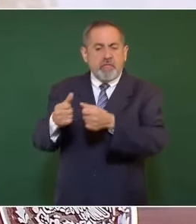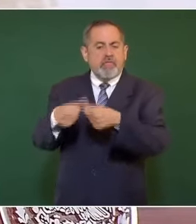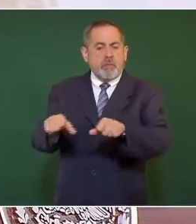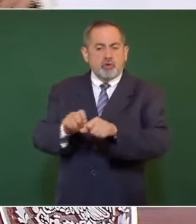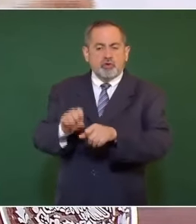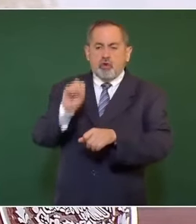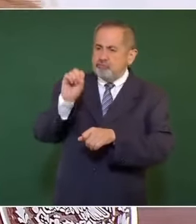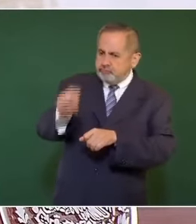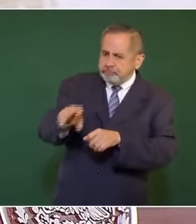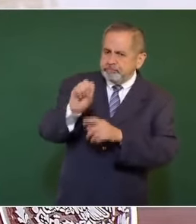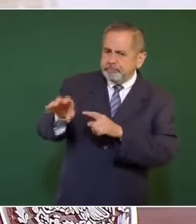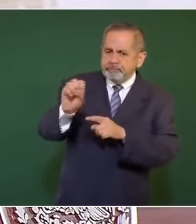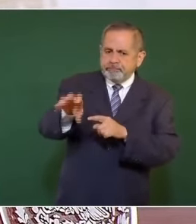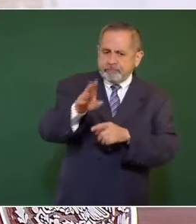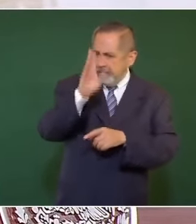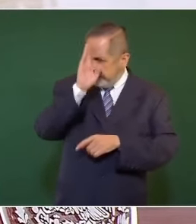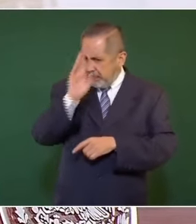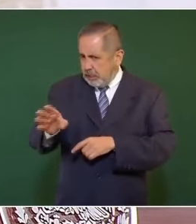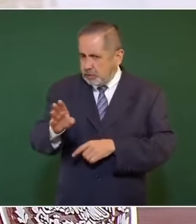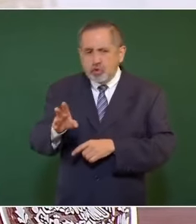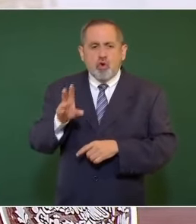sino de manera directa.